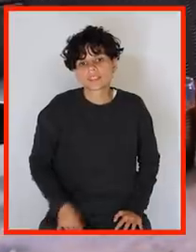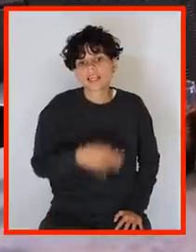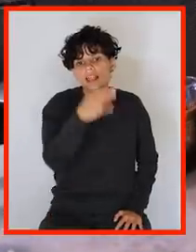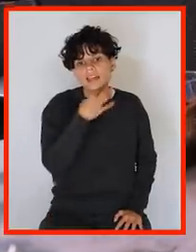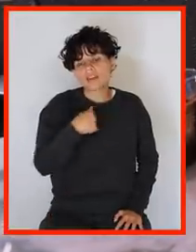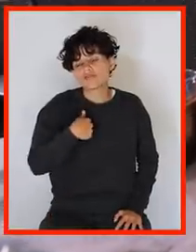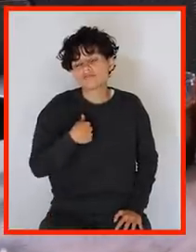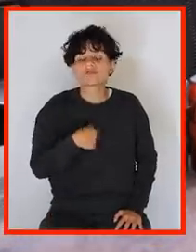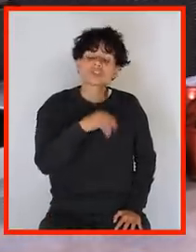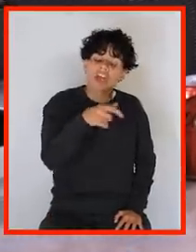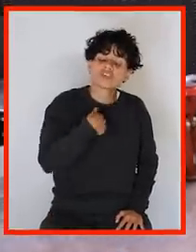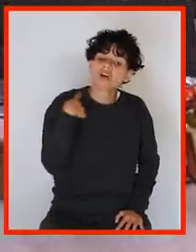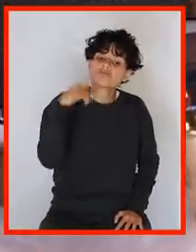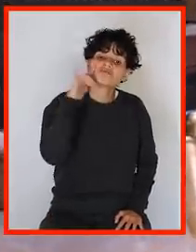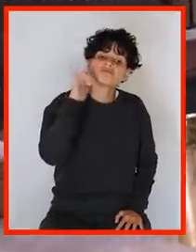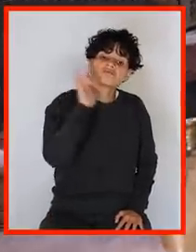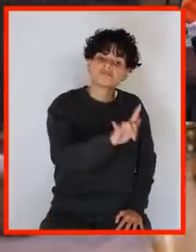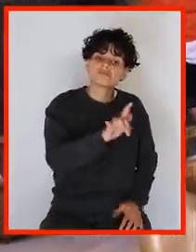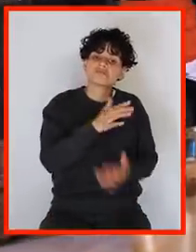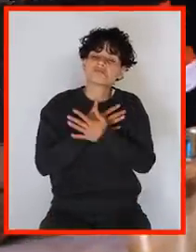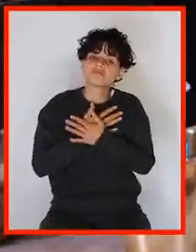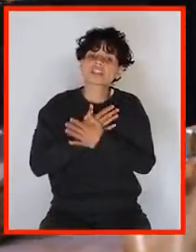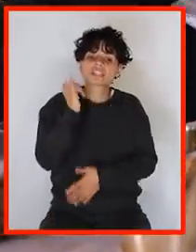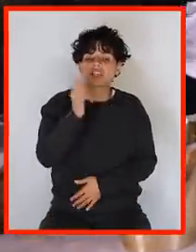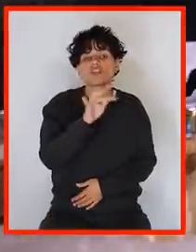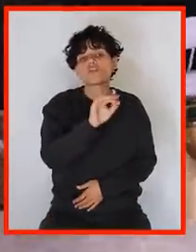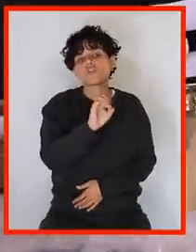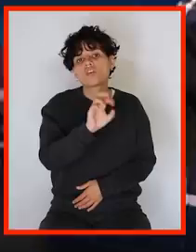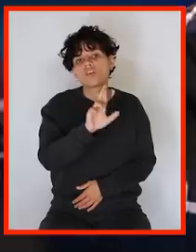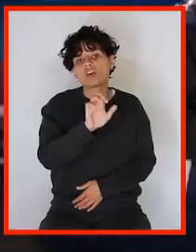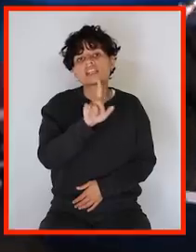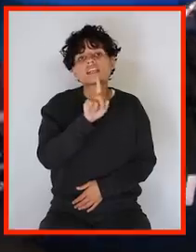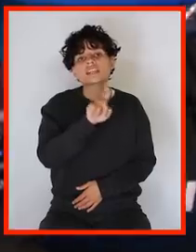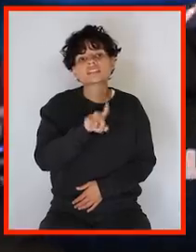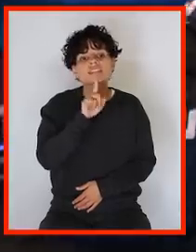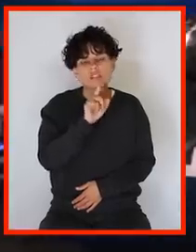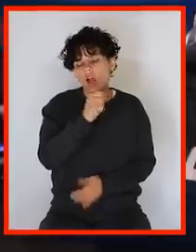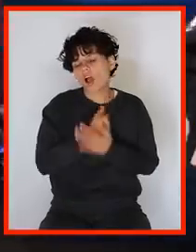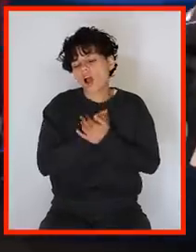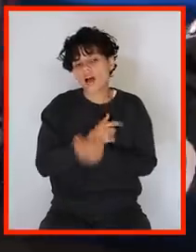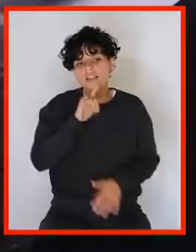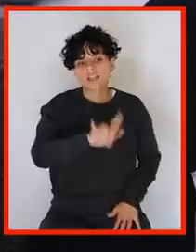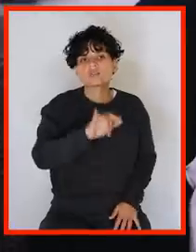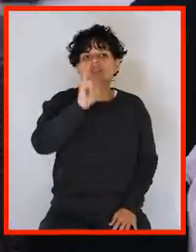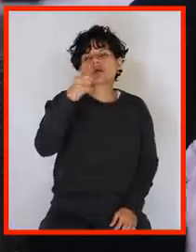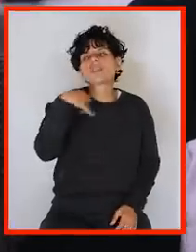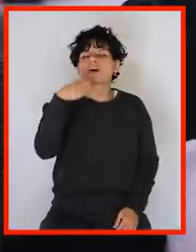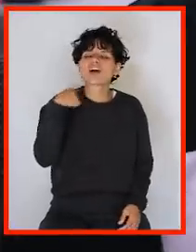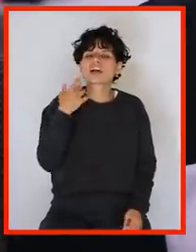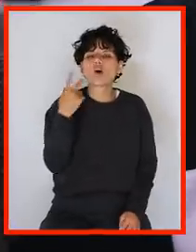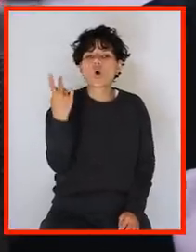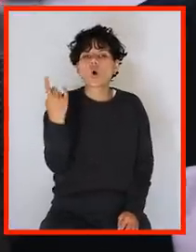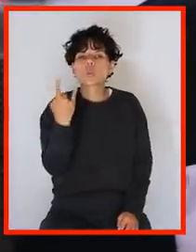Dijo que era yo. Sí. Bueno, igual lo quiero. No, no, dijo que era el baile. Te quiero mucho, Forest, amigo mío de dientes. Dijo que han